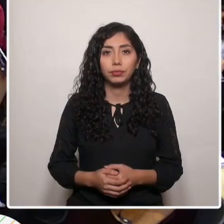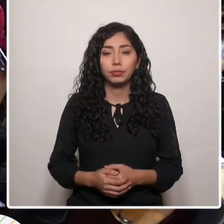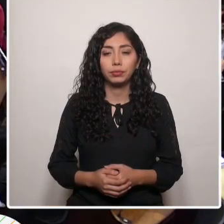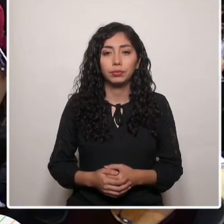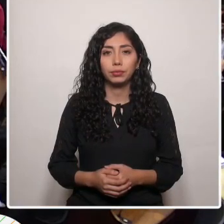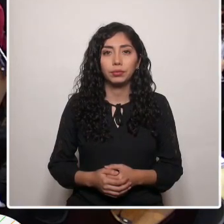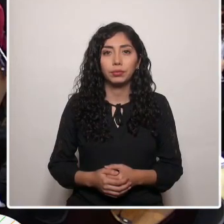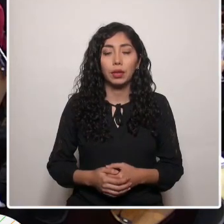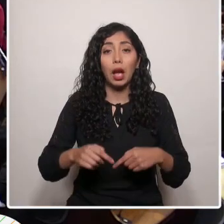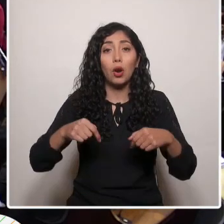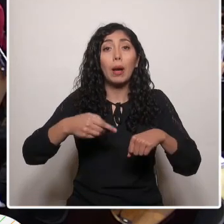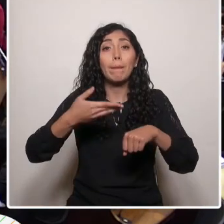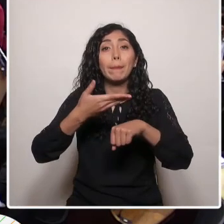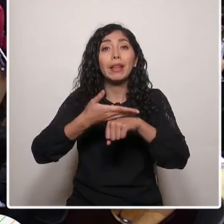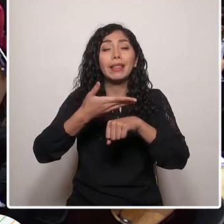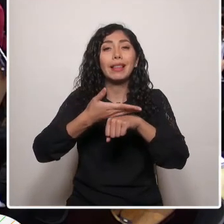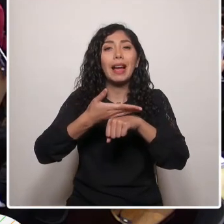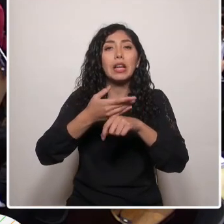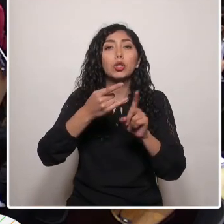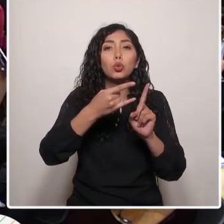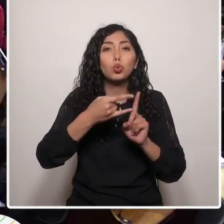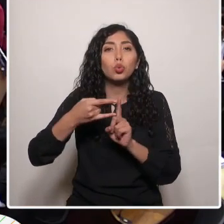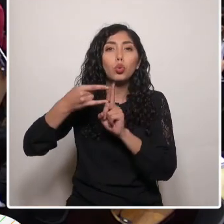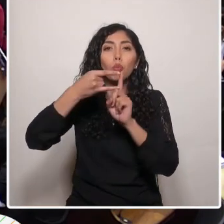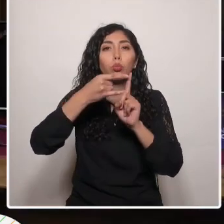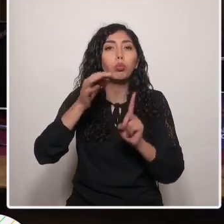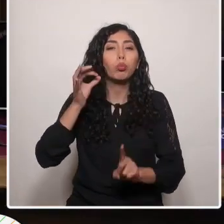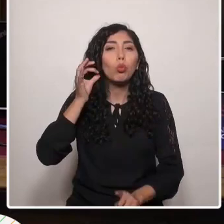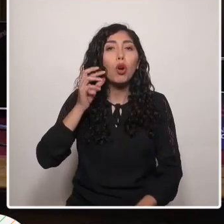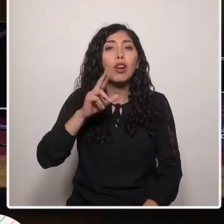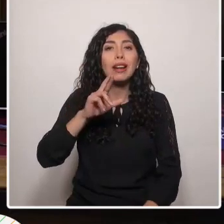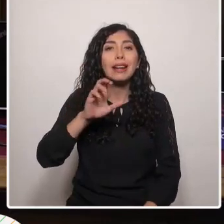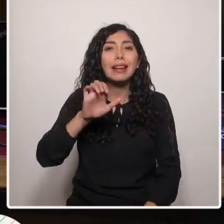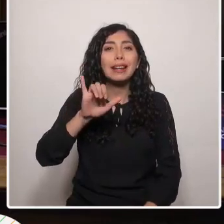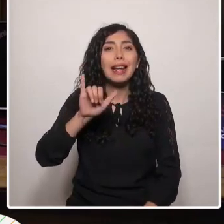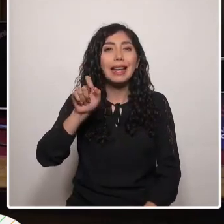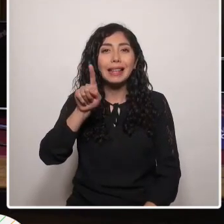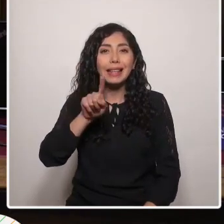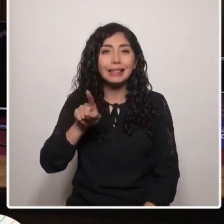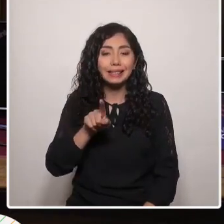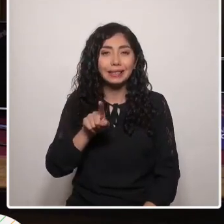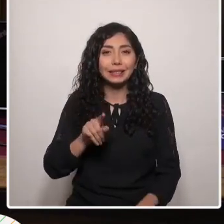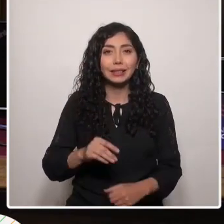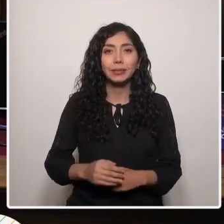Están pidiendo por Zoom la palabra la señora Reyes, me parece.